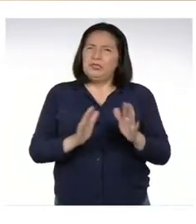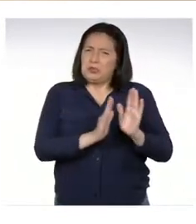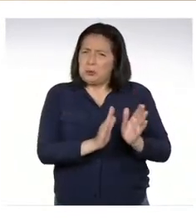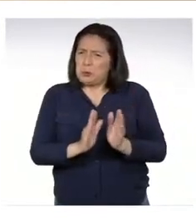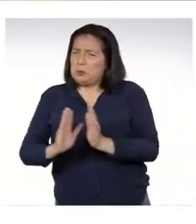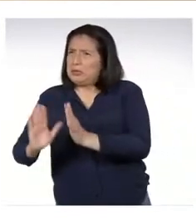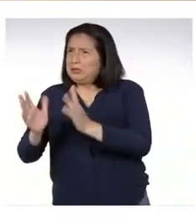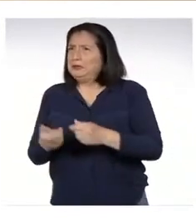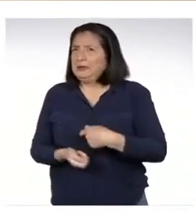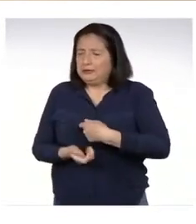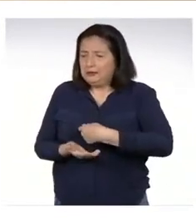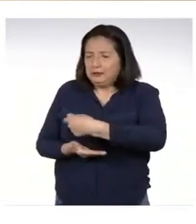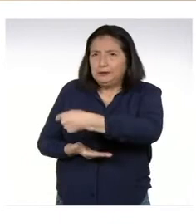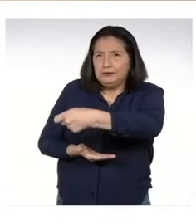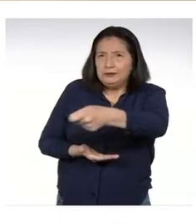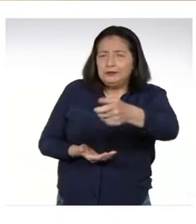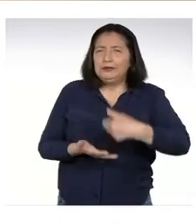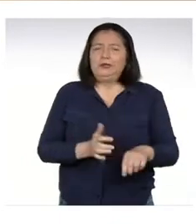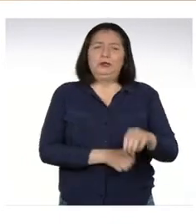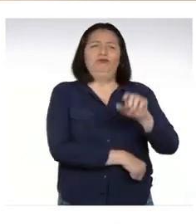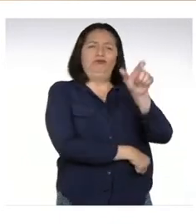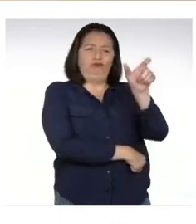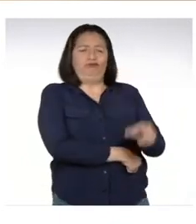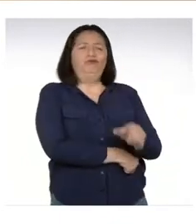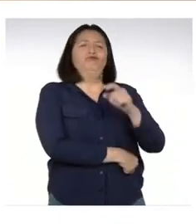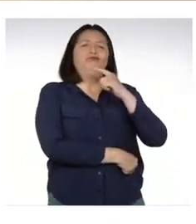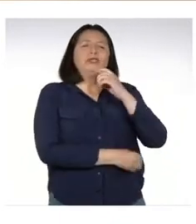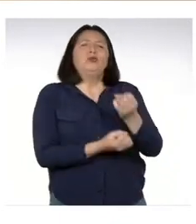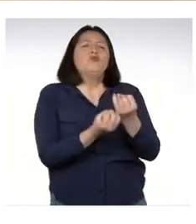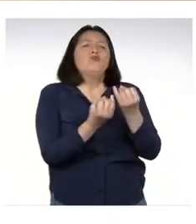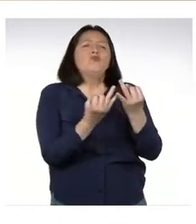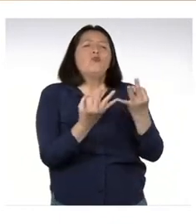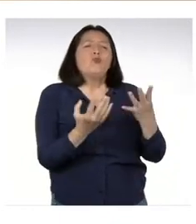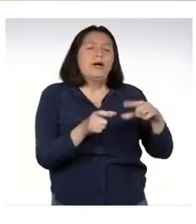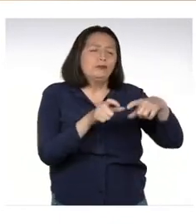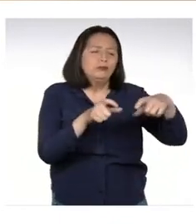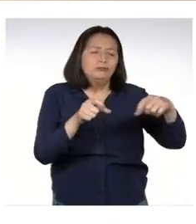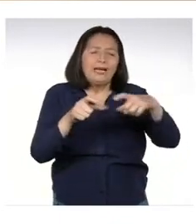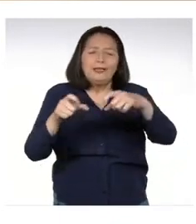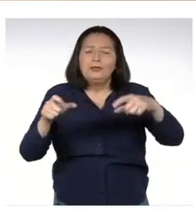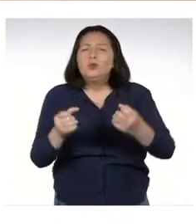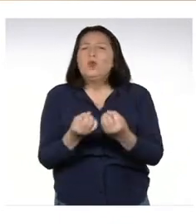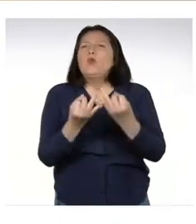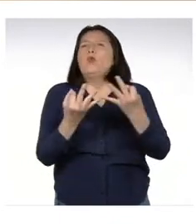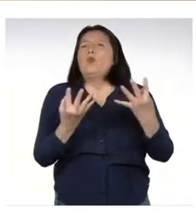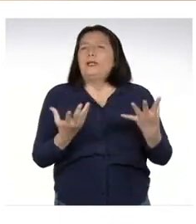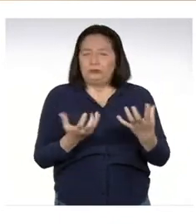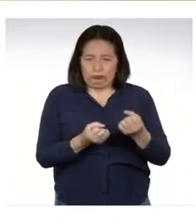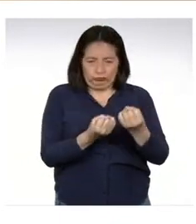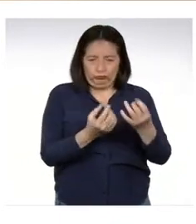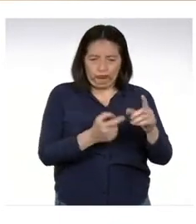organizar la entrega de los paquetes, Juliana comenzó a contar los paquetes que habían realizado.